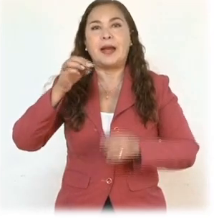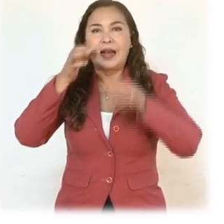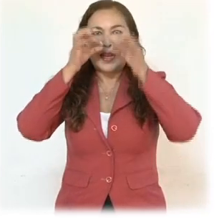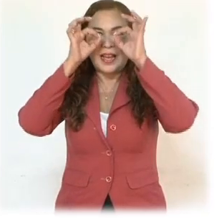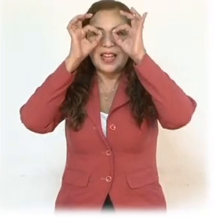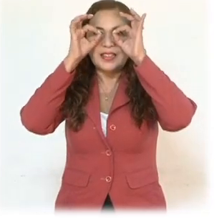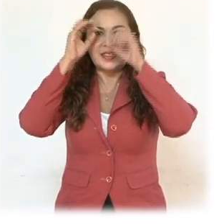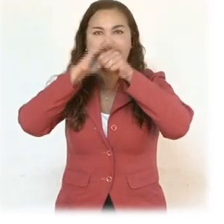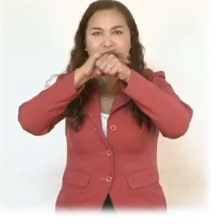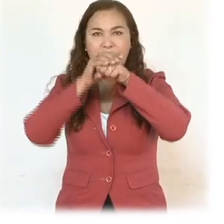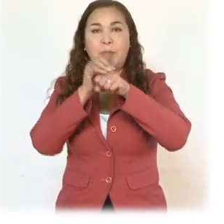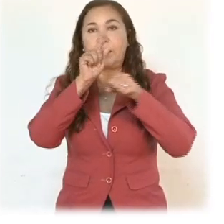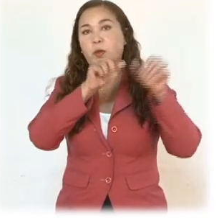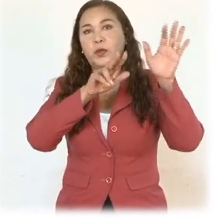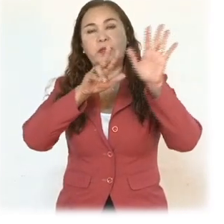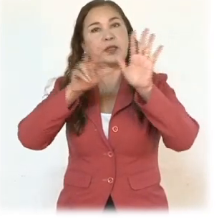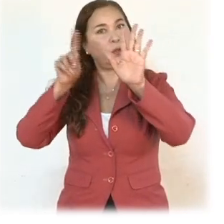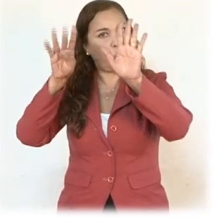Gandhi